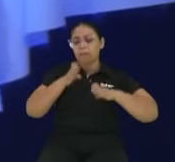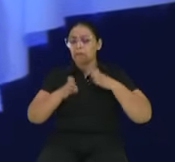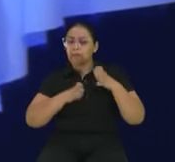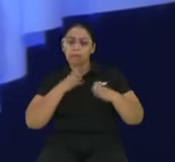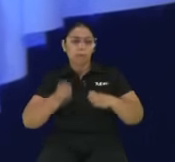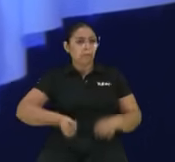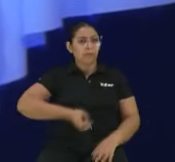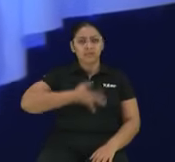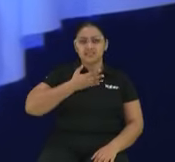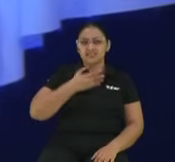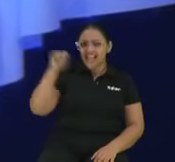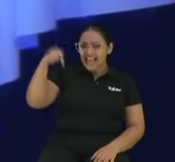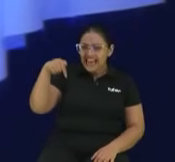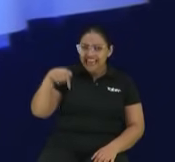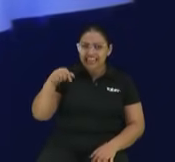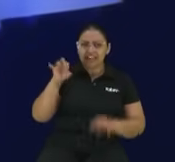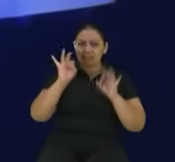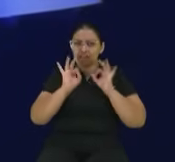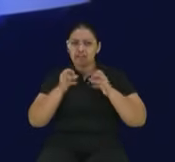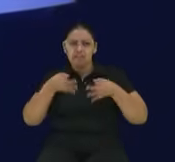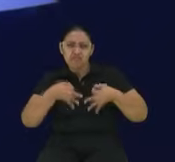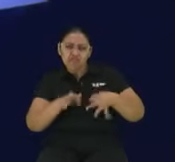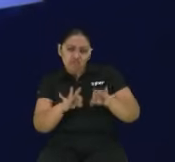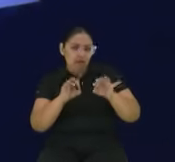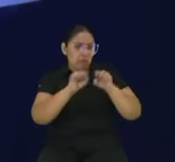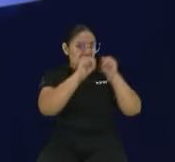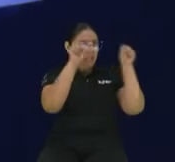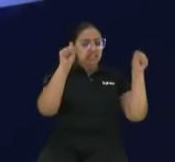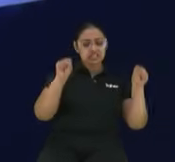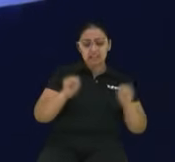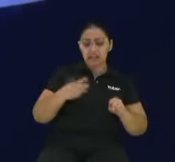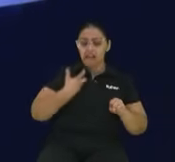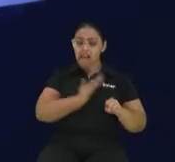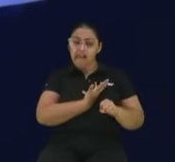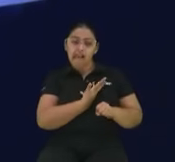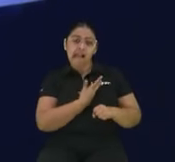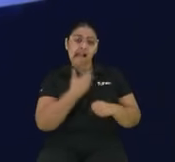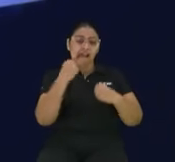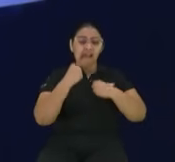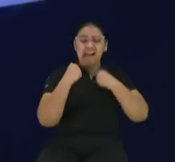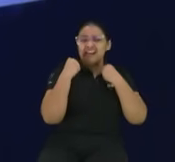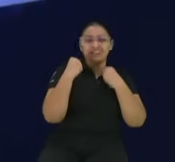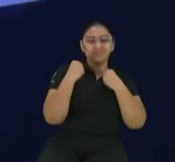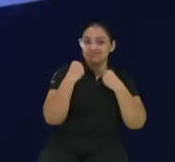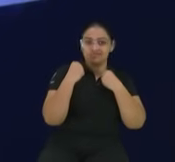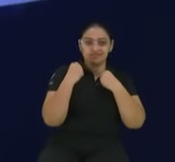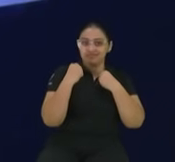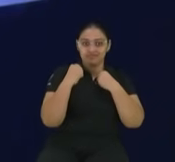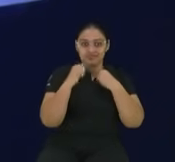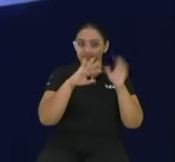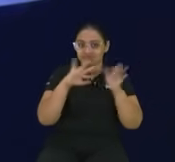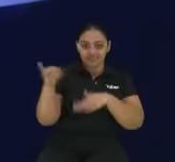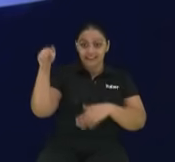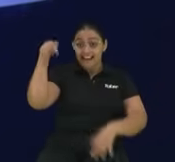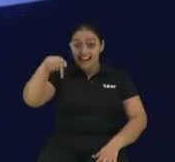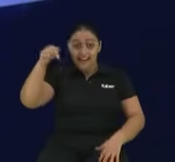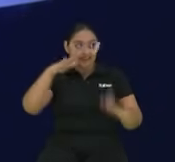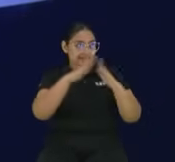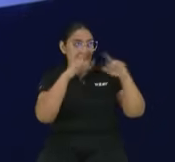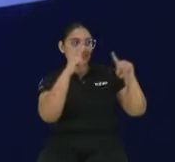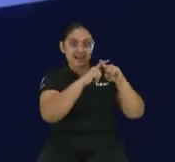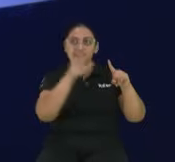Esto no es un seminario de empoderamiento esta es la casa de Dios Y usted puede animar a la